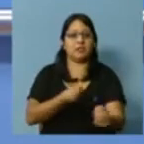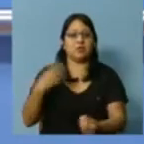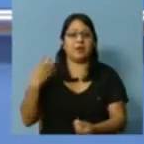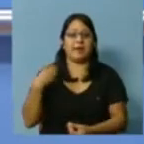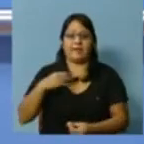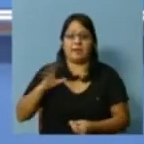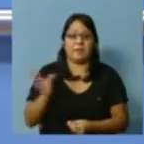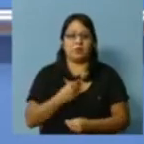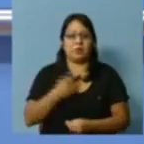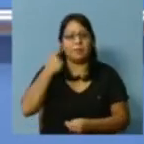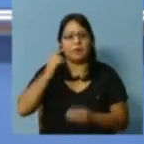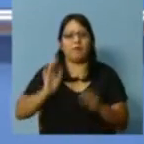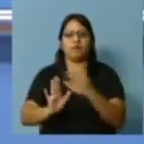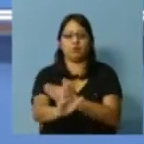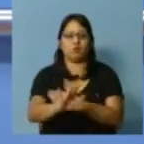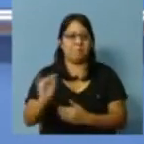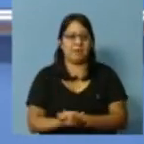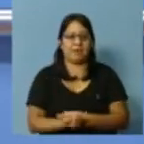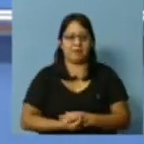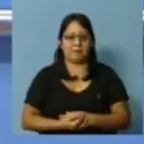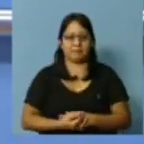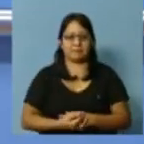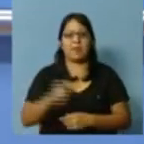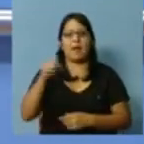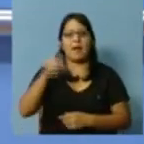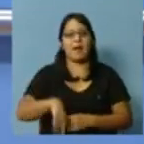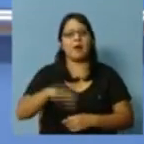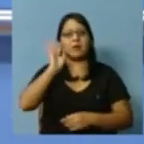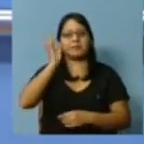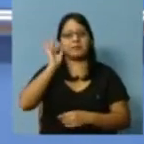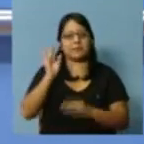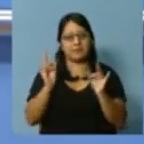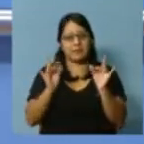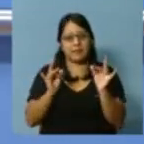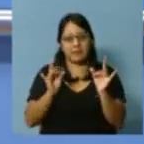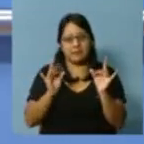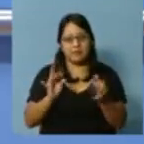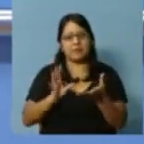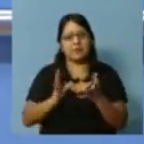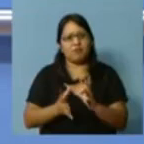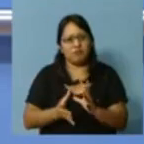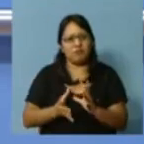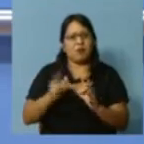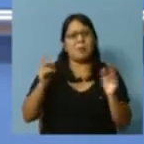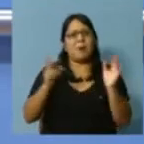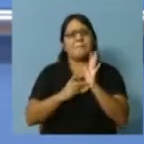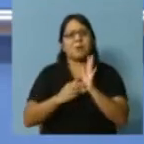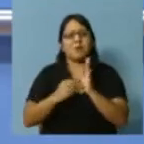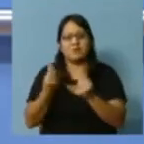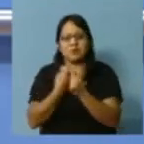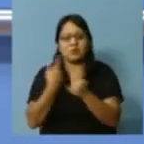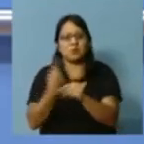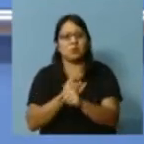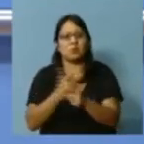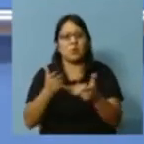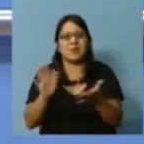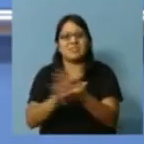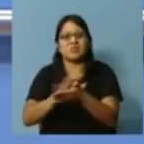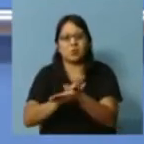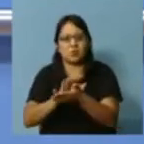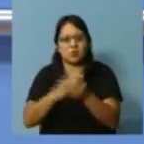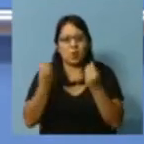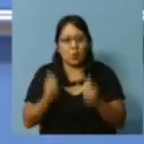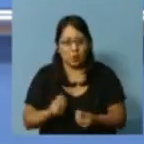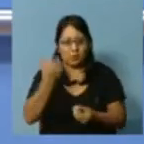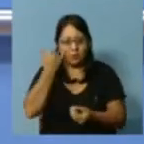mejor futuro siempre decimos pero ahora estamos complicados hasta por esta circunstancia que no no estamos pidiendo resolver pero entendemos que